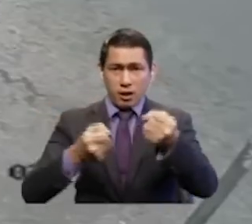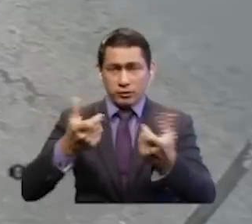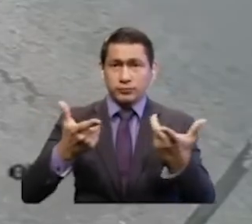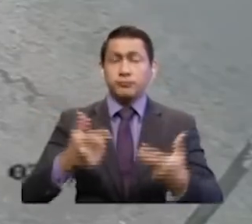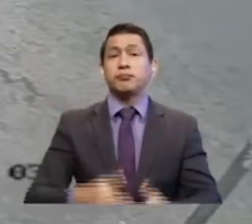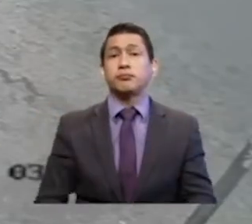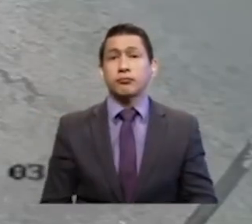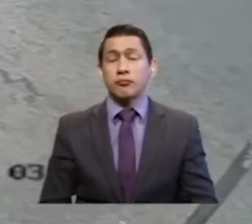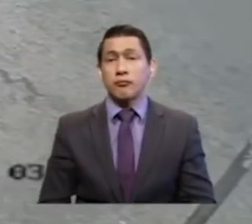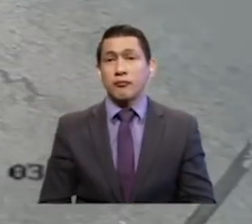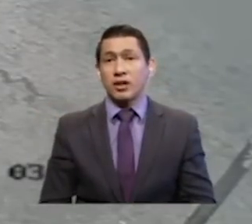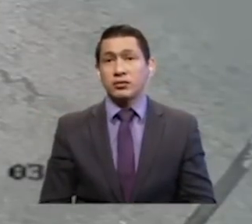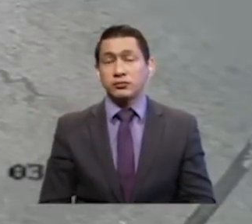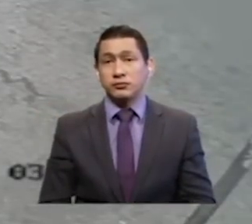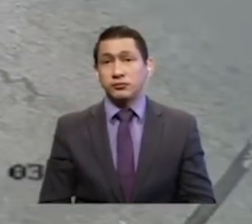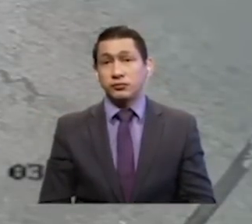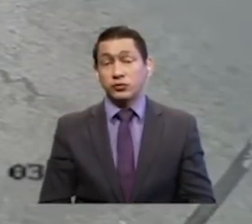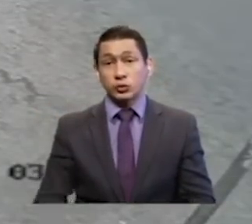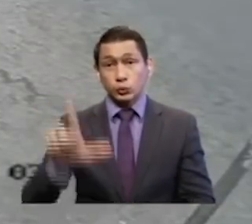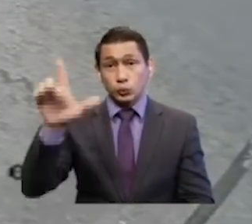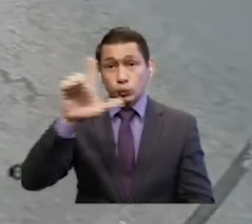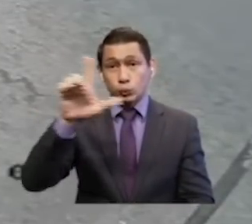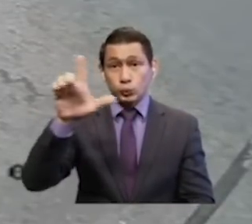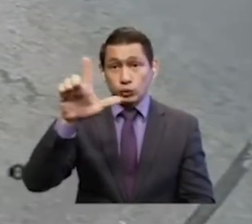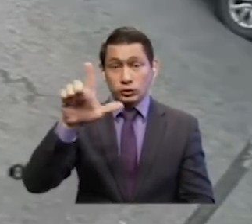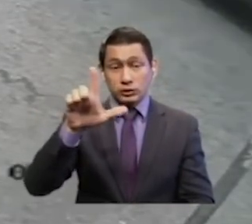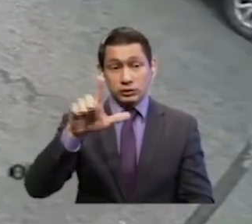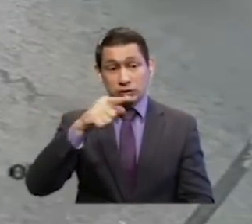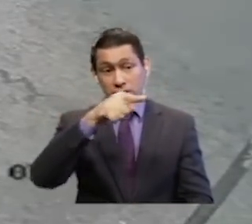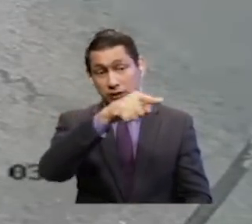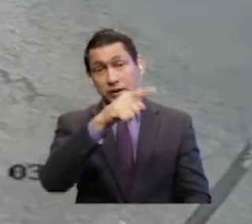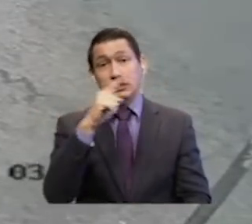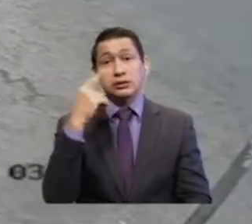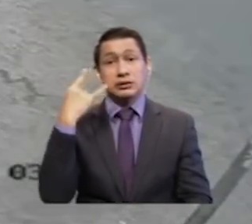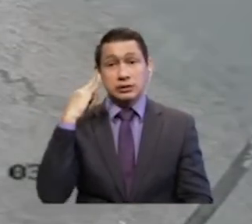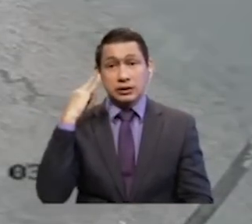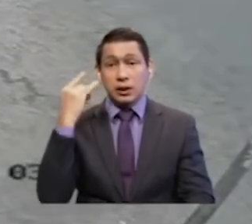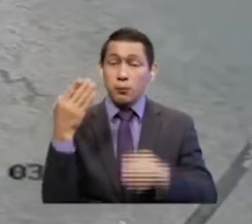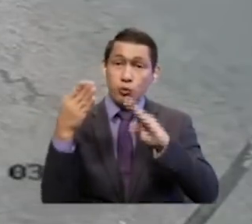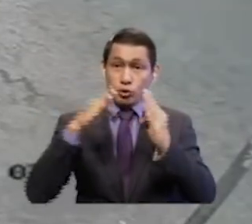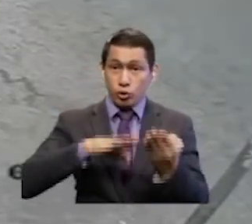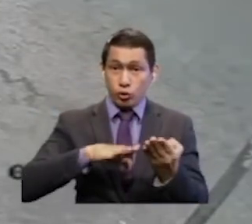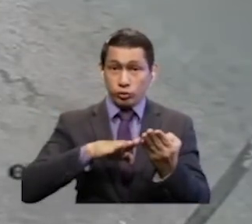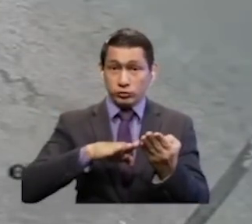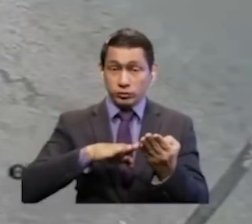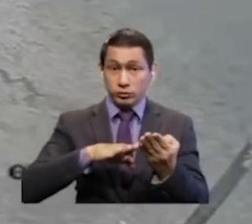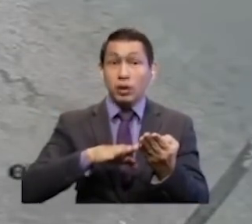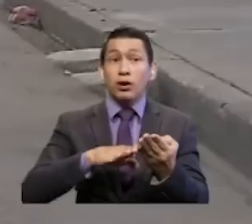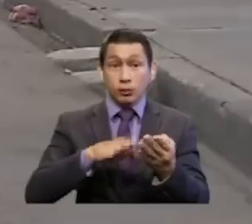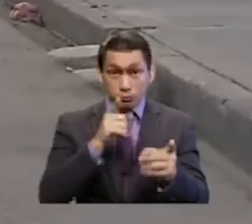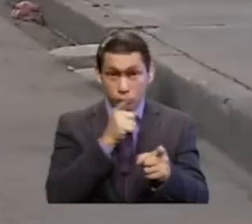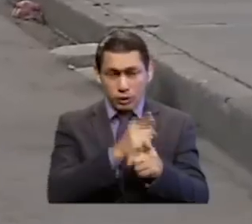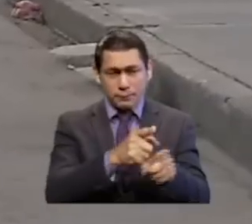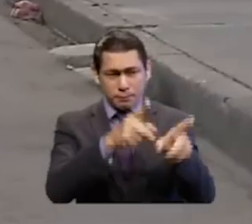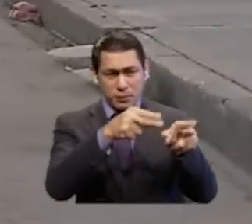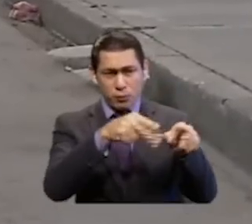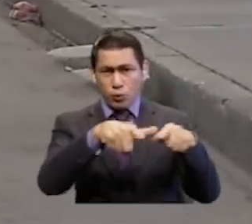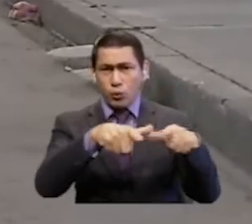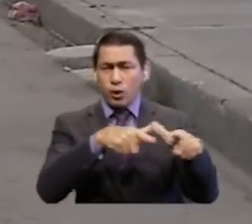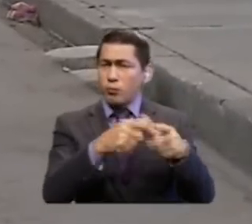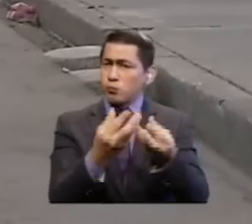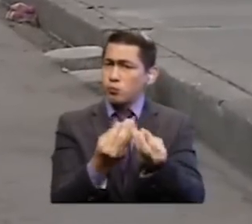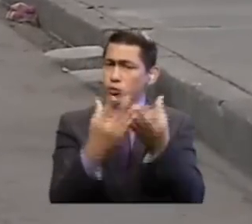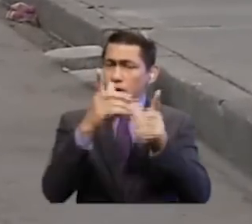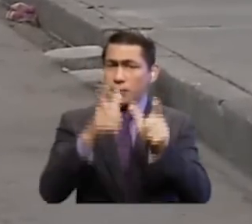El accidente de tránsito registrado este lunes que dejó una menor fallecida encendió nuevamente los reclamos de los moradores, quienes